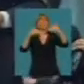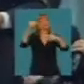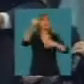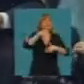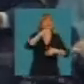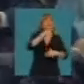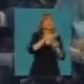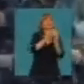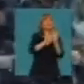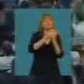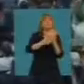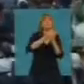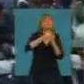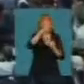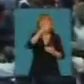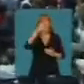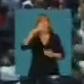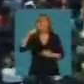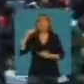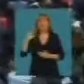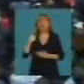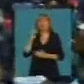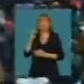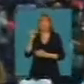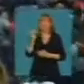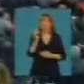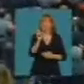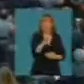en los cargos que respectivamente se indican.